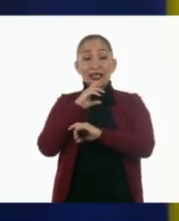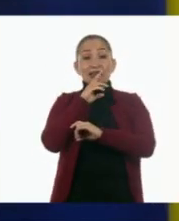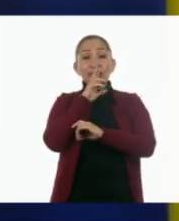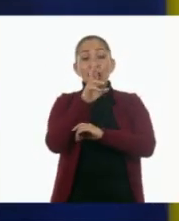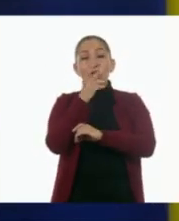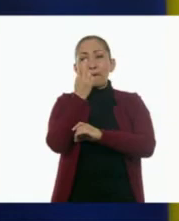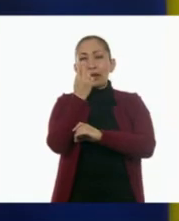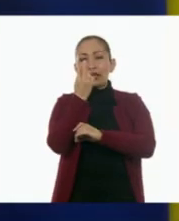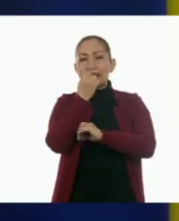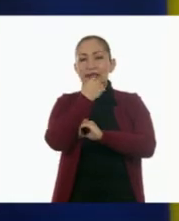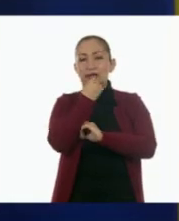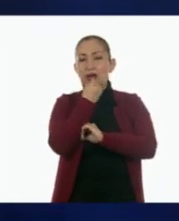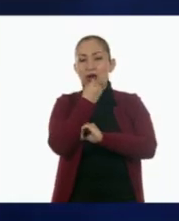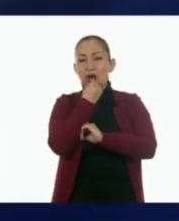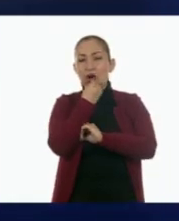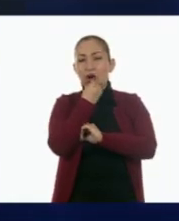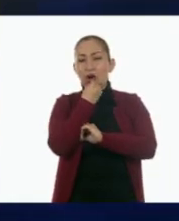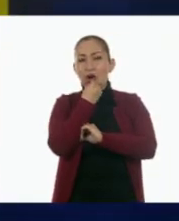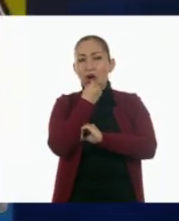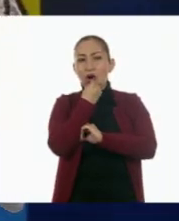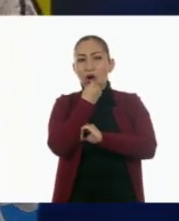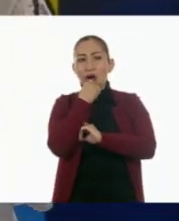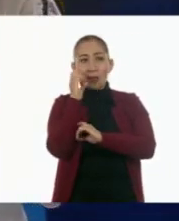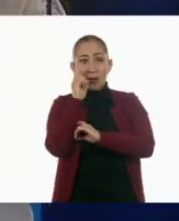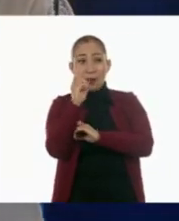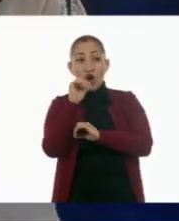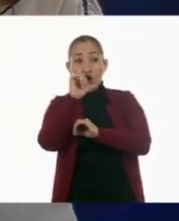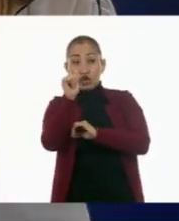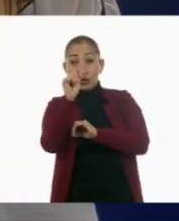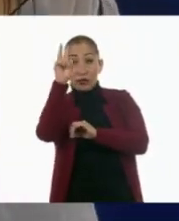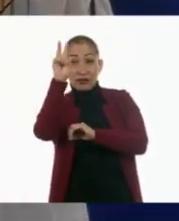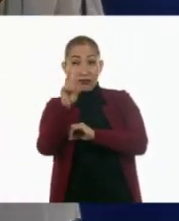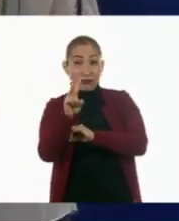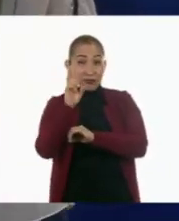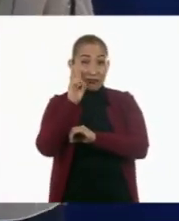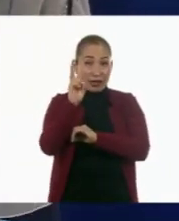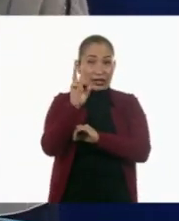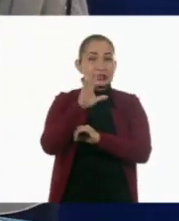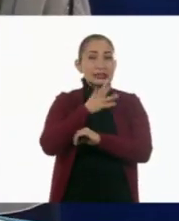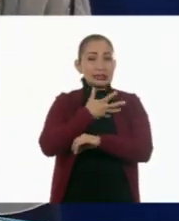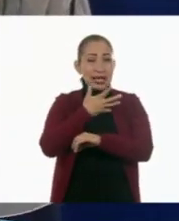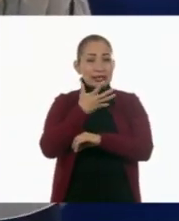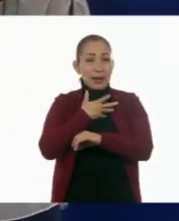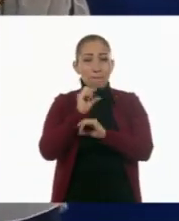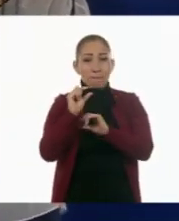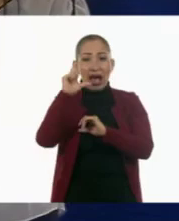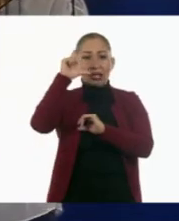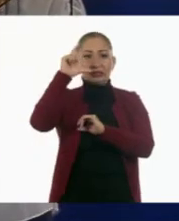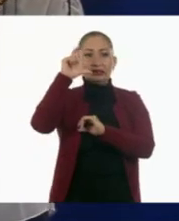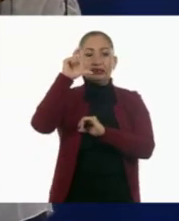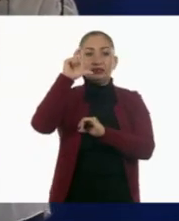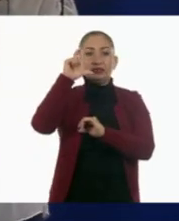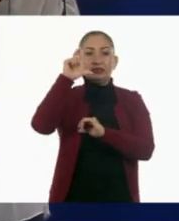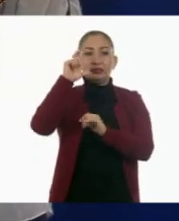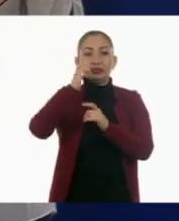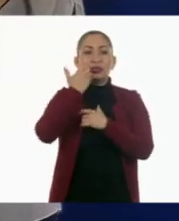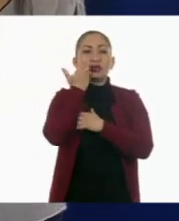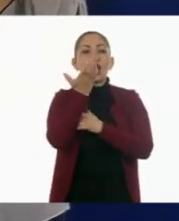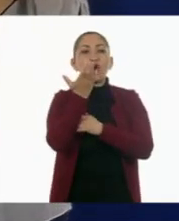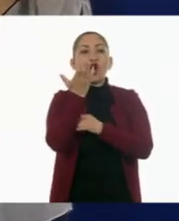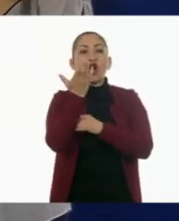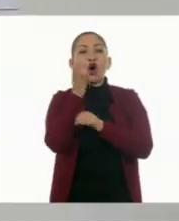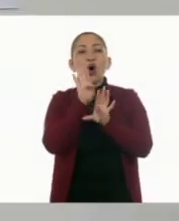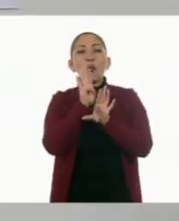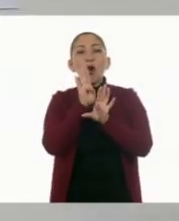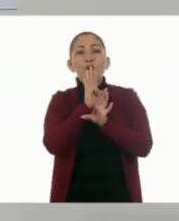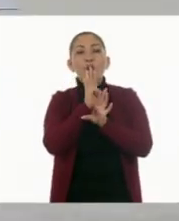es 25 y de los primeros números que tenemos, en realidad, ya son más grandes. Entonces, me gustaría terminar de una